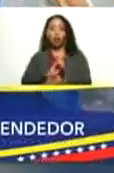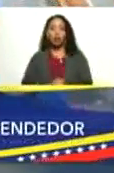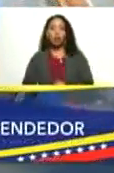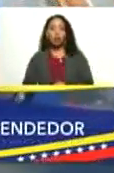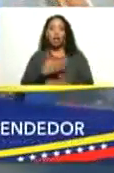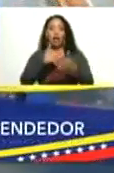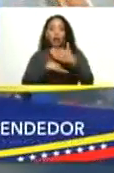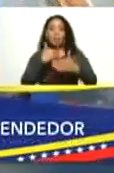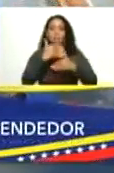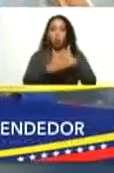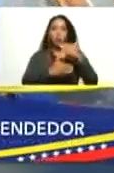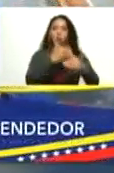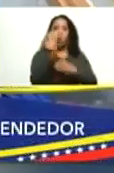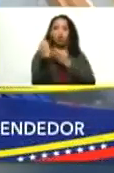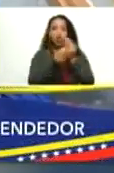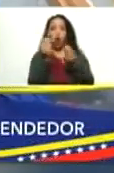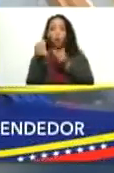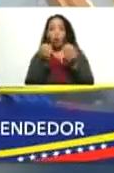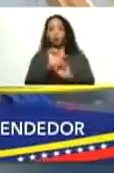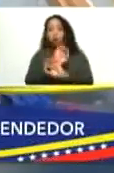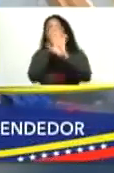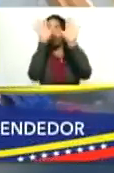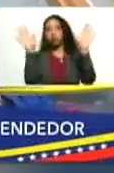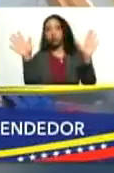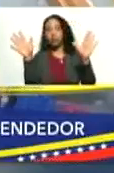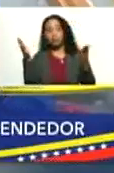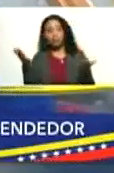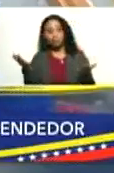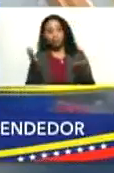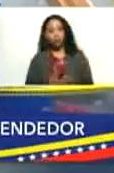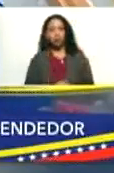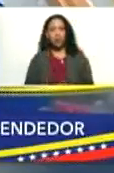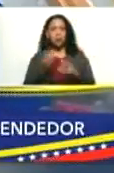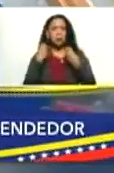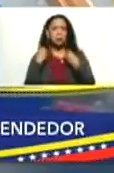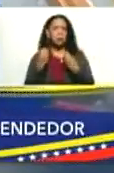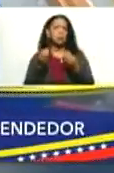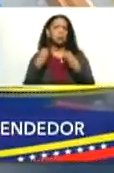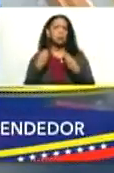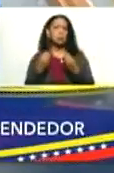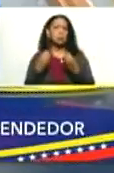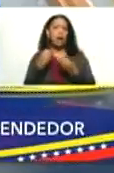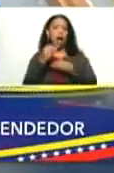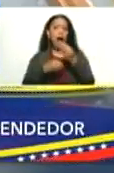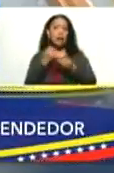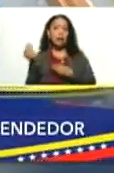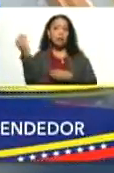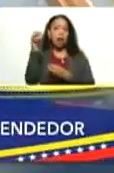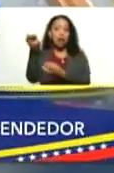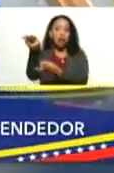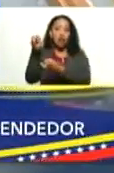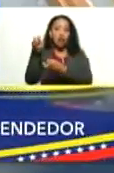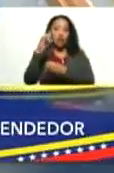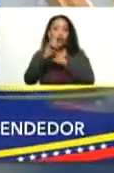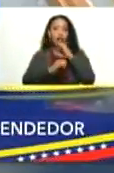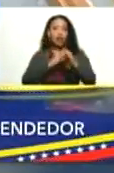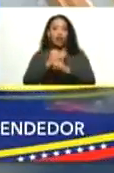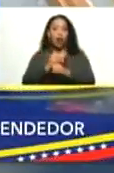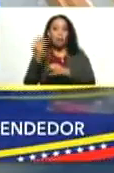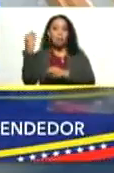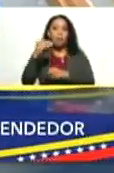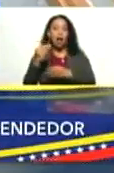va consolidando como oferta, ¿ah?, para generar platica internacional,